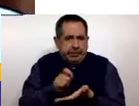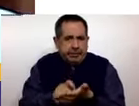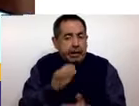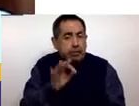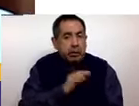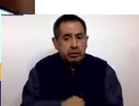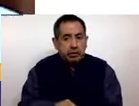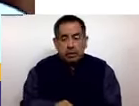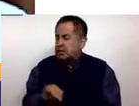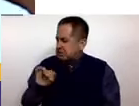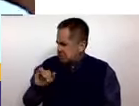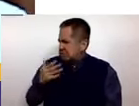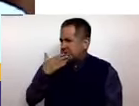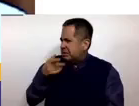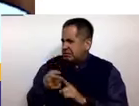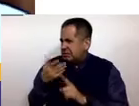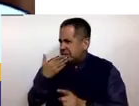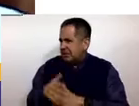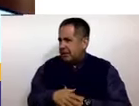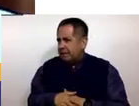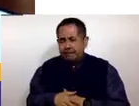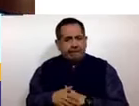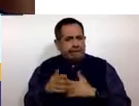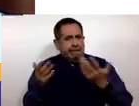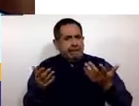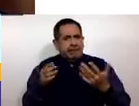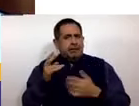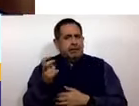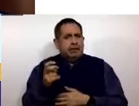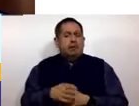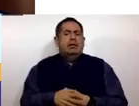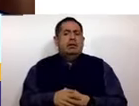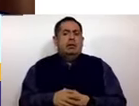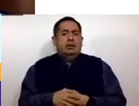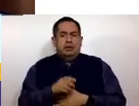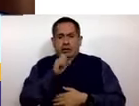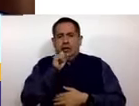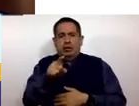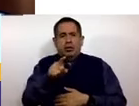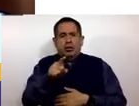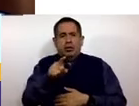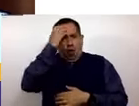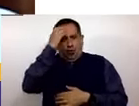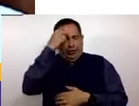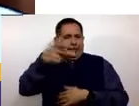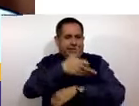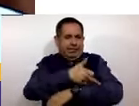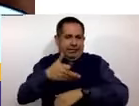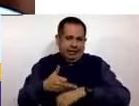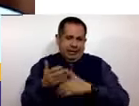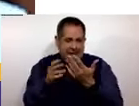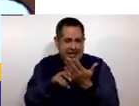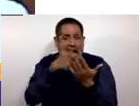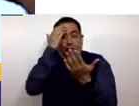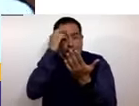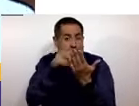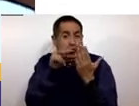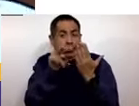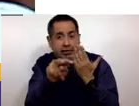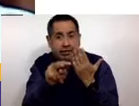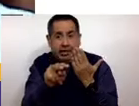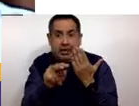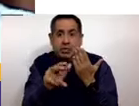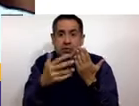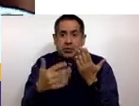lograste. Sí, lo lograste, ¿eh? Y además conocemos a tu familia ya. Déjame decir. Tu